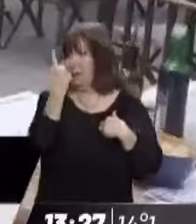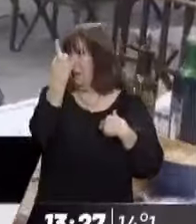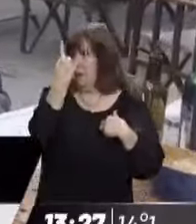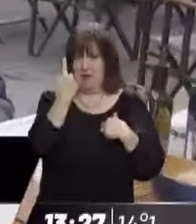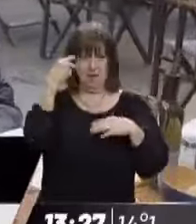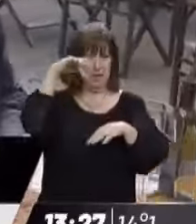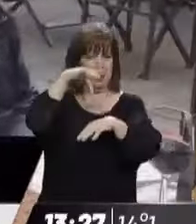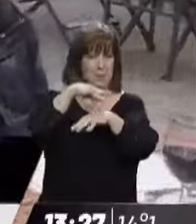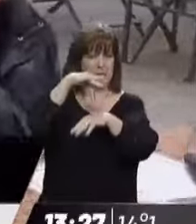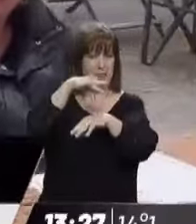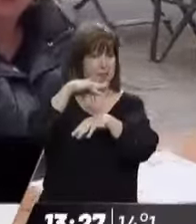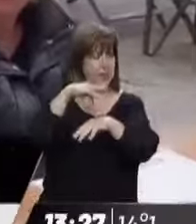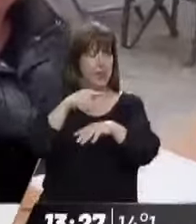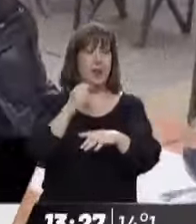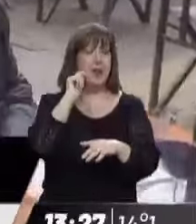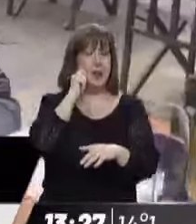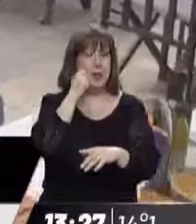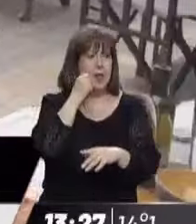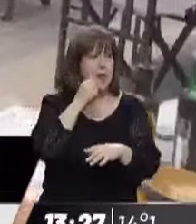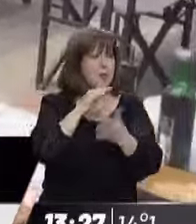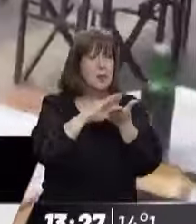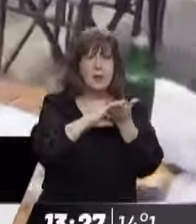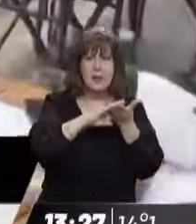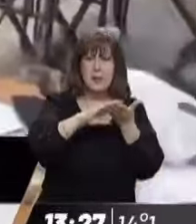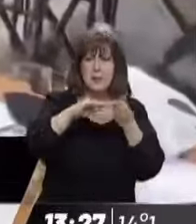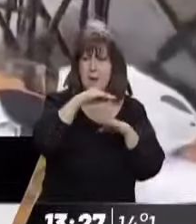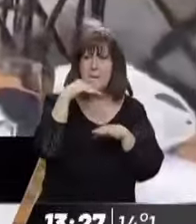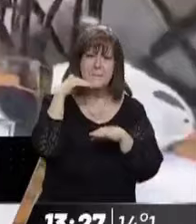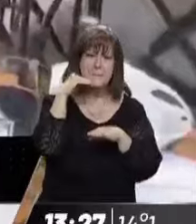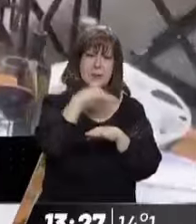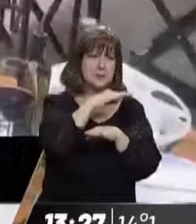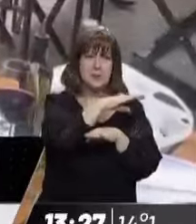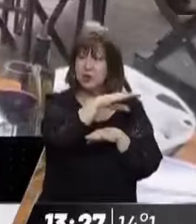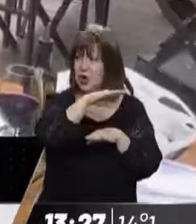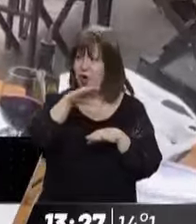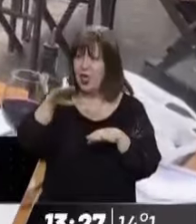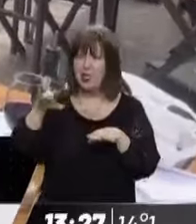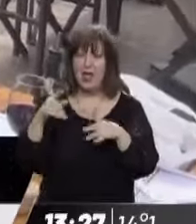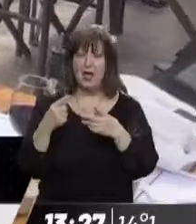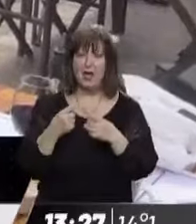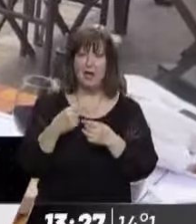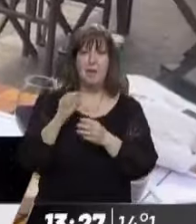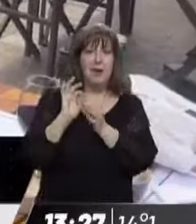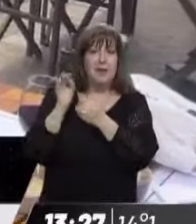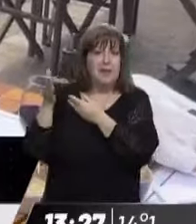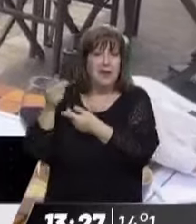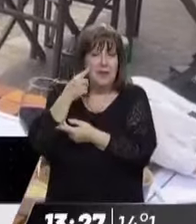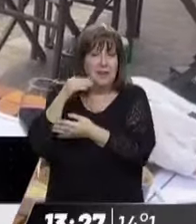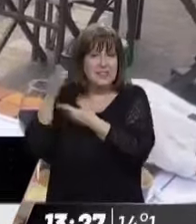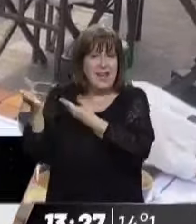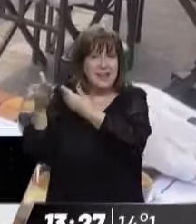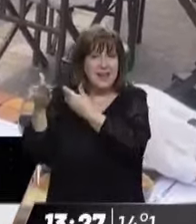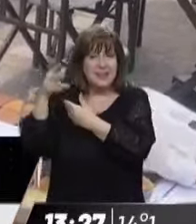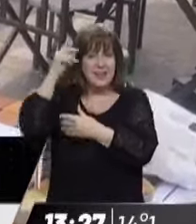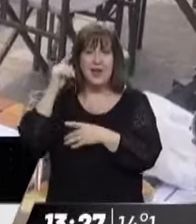y lo encontré súper lindo, limpio. ¿No ser distante estar ahí tan cerquita nunca? No, nunca. ¿Qué te parece